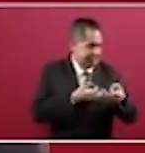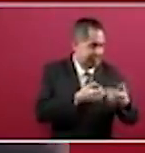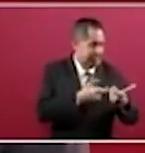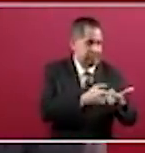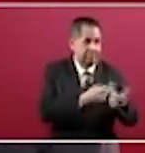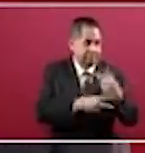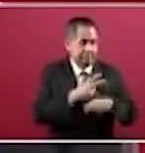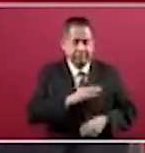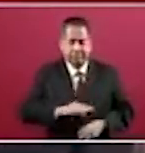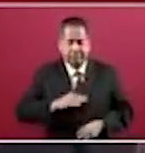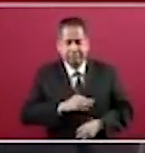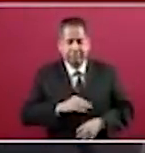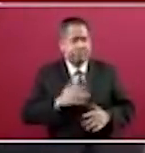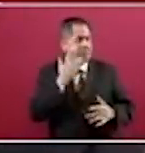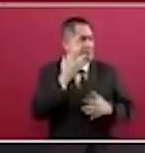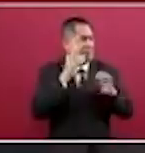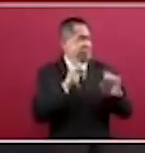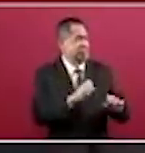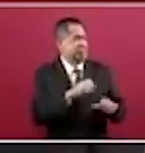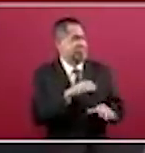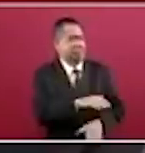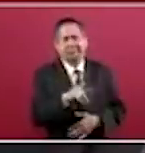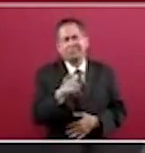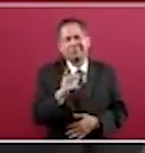material, no es el lujo barato,